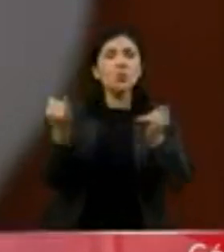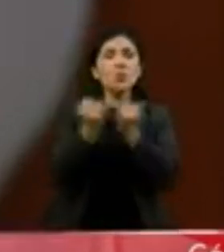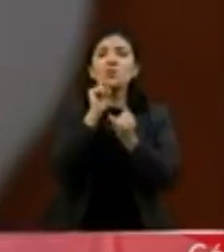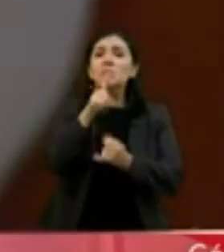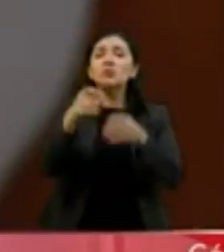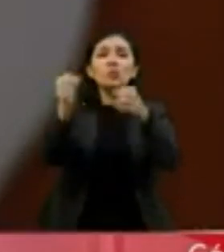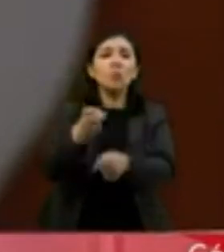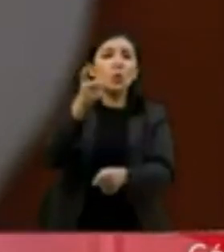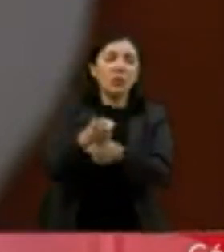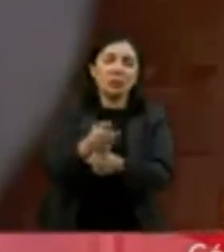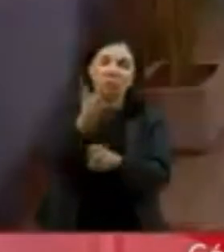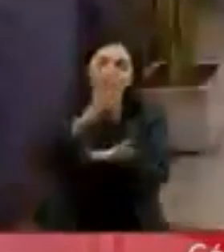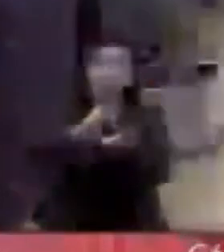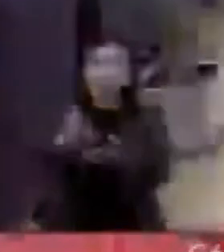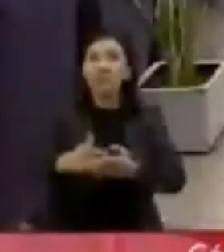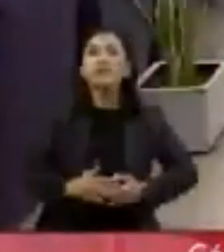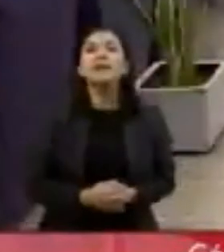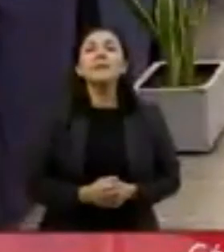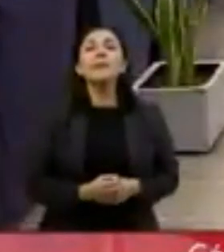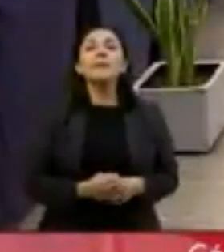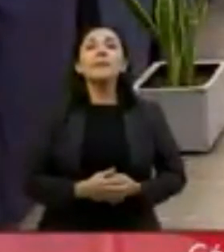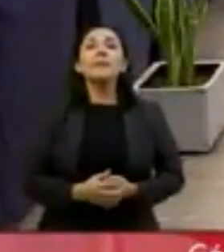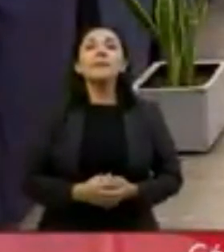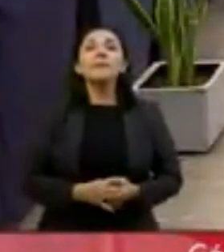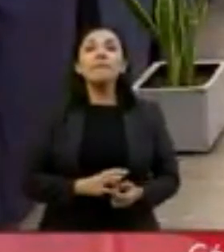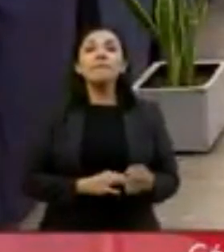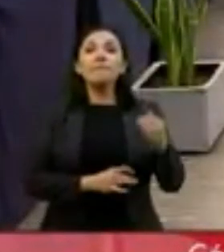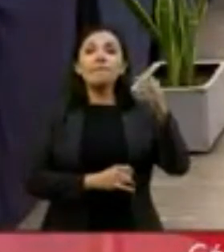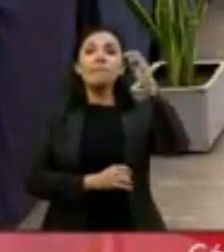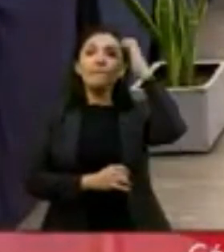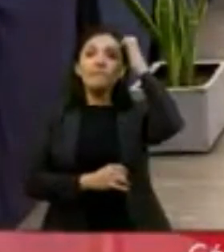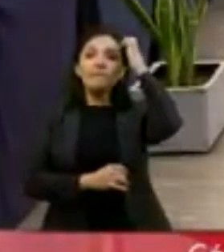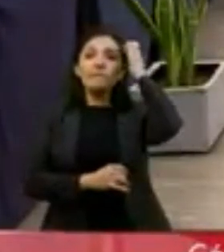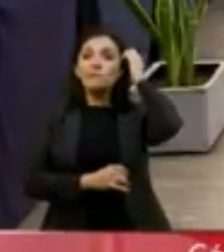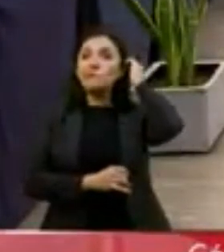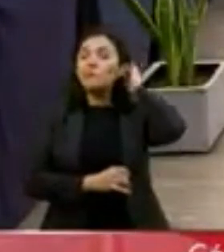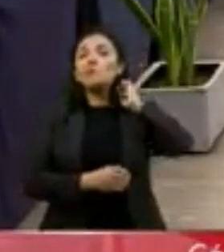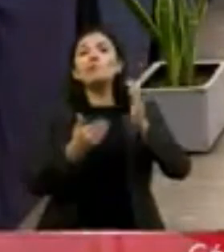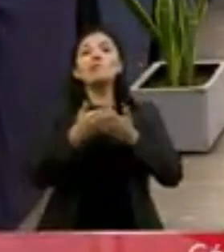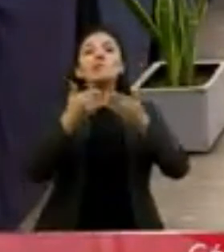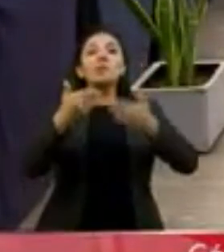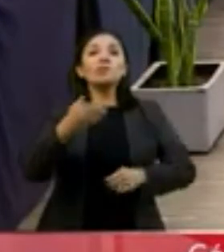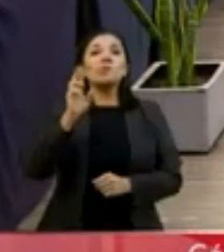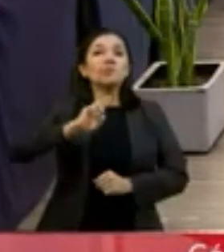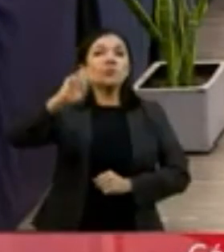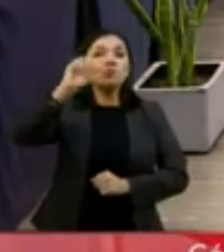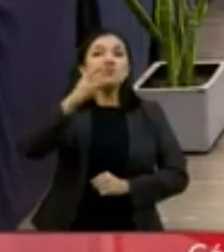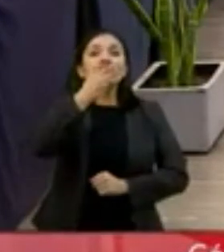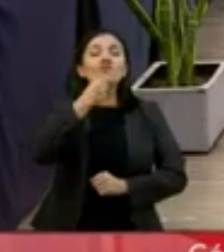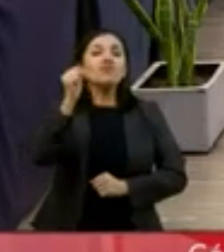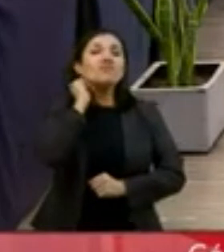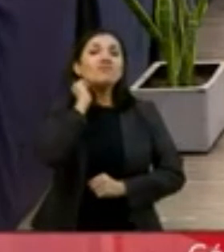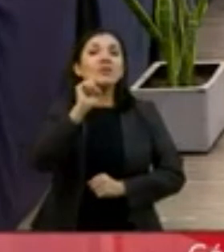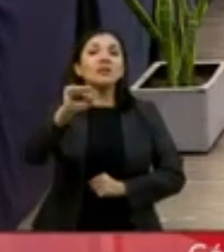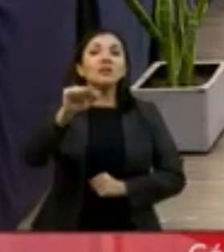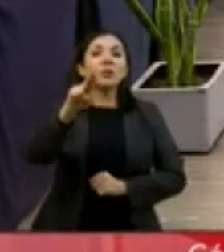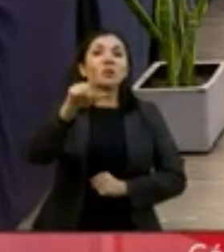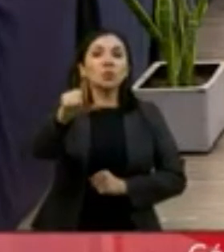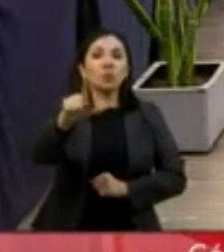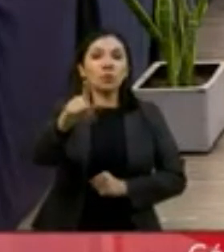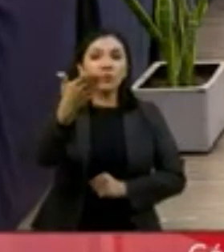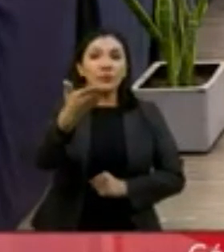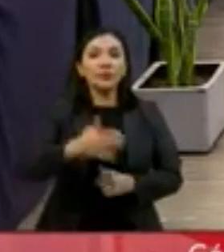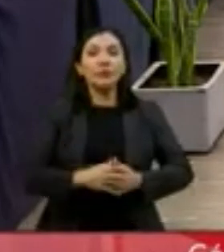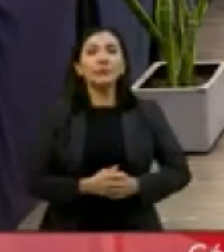seguridad Muchas gracias presidente está pidiendo la palabra el senador saul Monreal